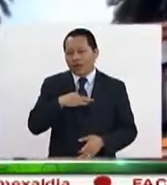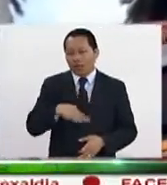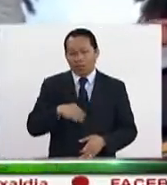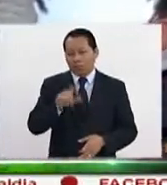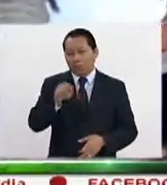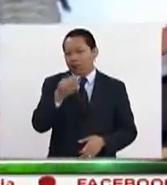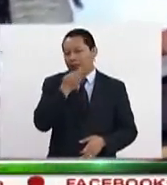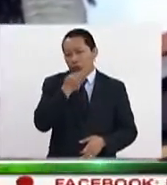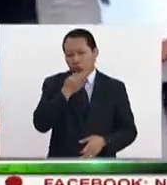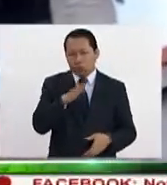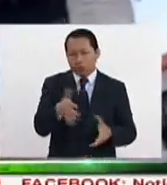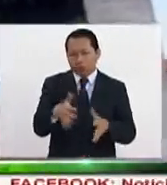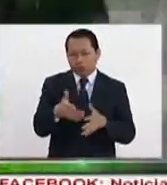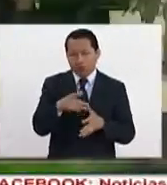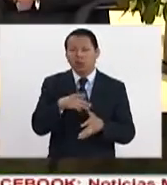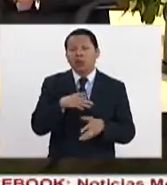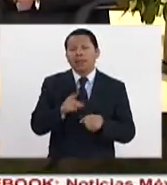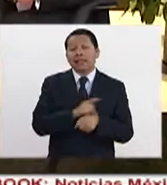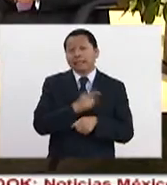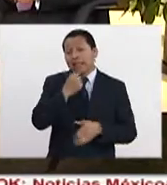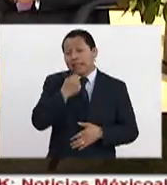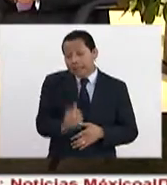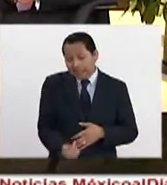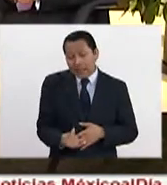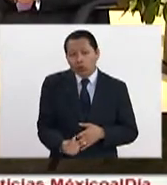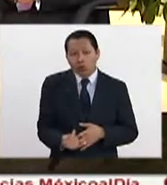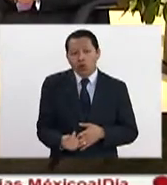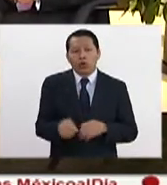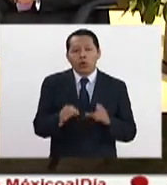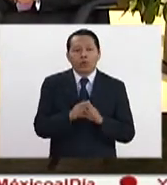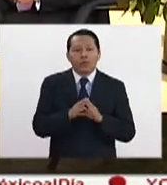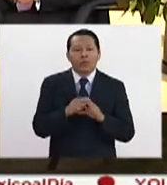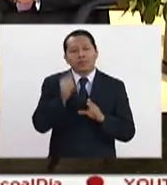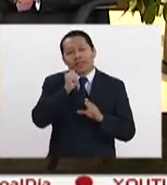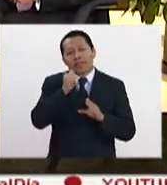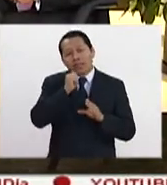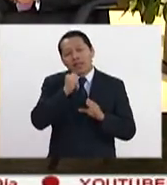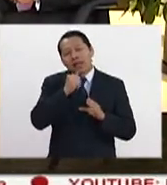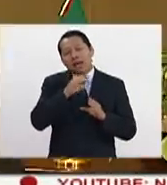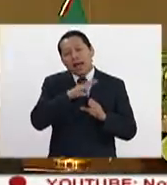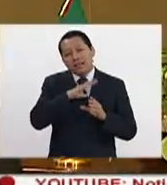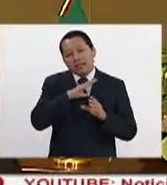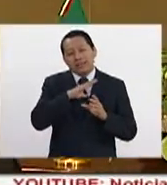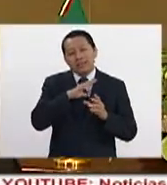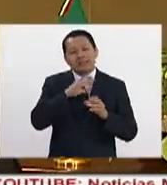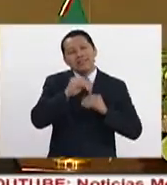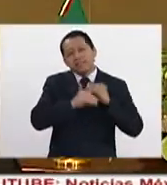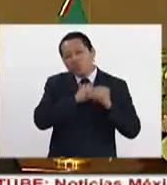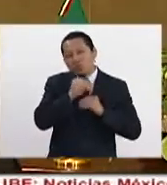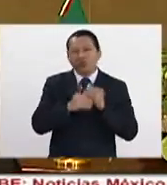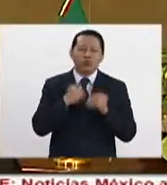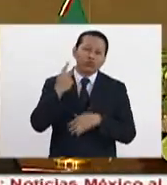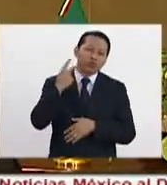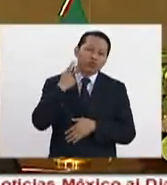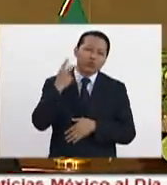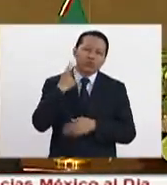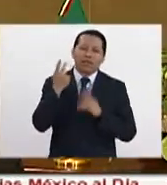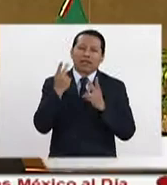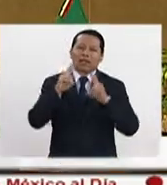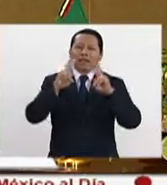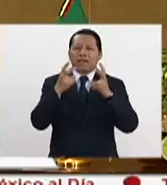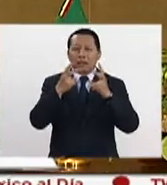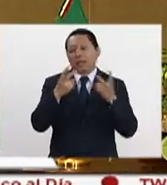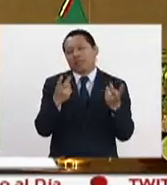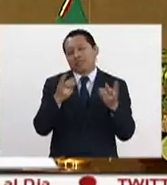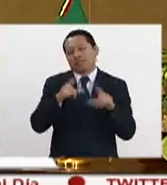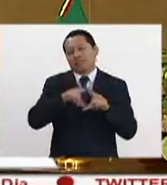minutos. Desde muy pequeños era común la discusión política, la discusión de los asuntos